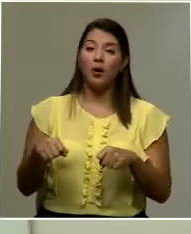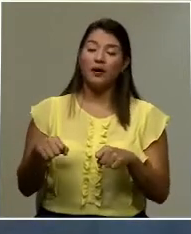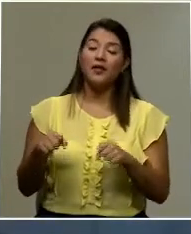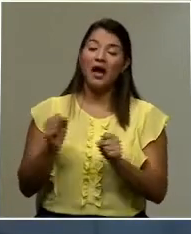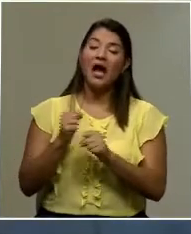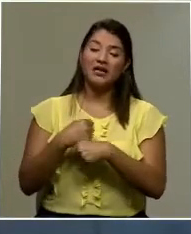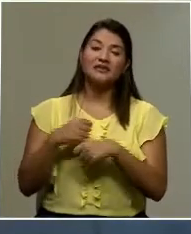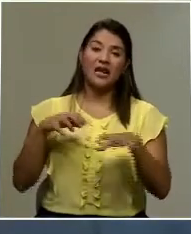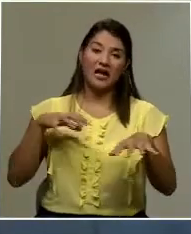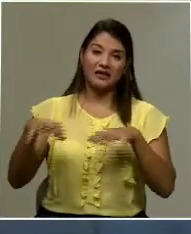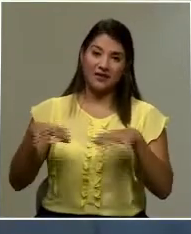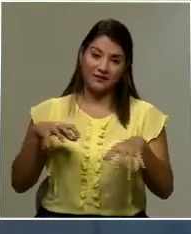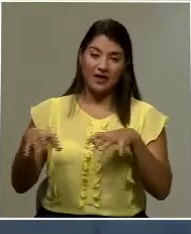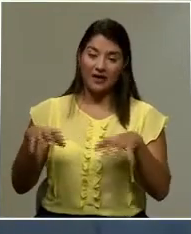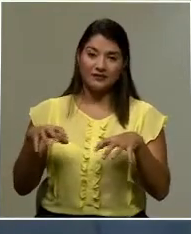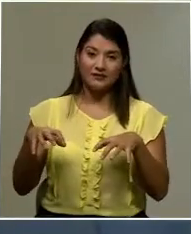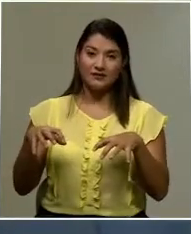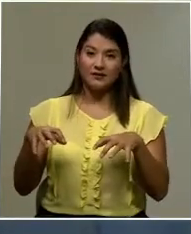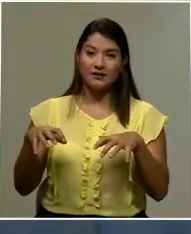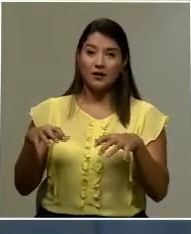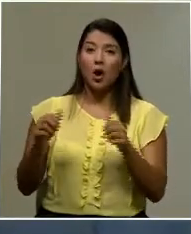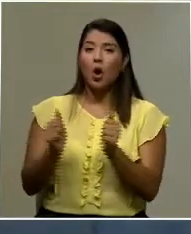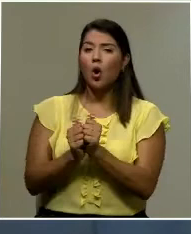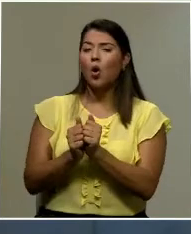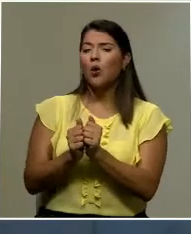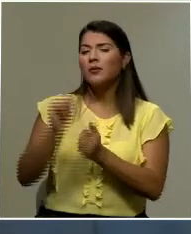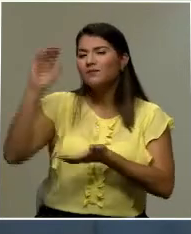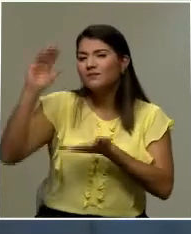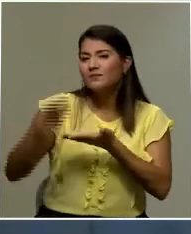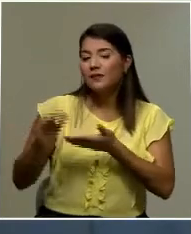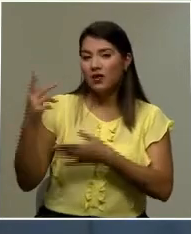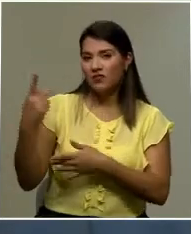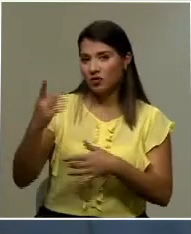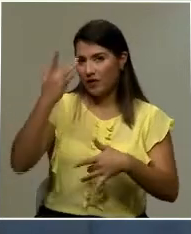hacer actividades con muy poco contagio.